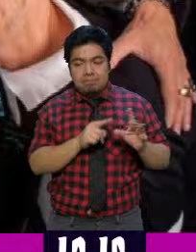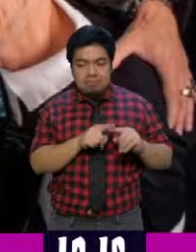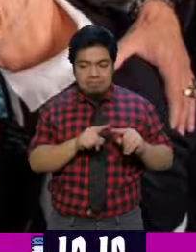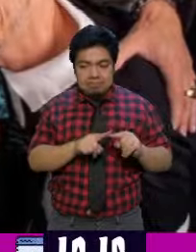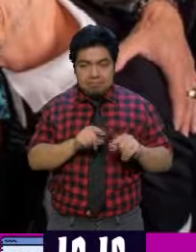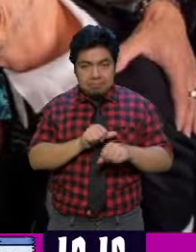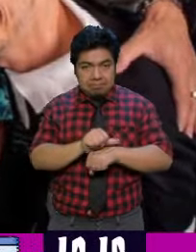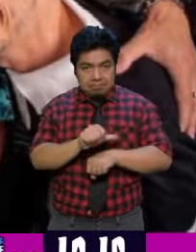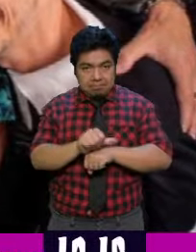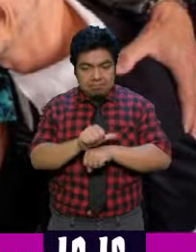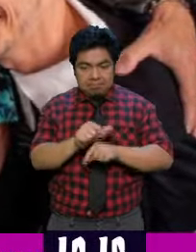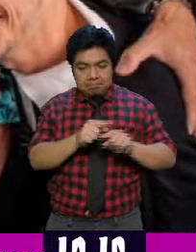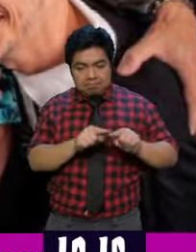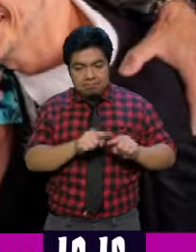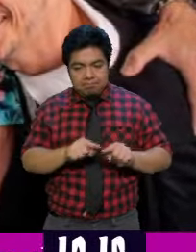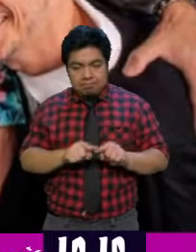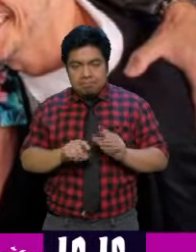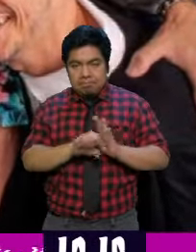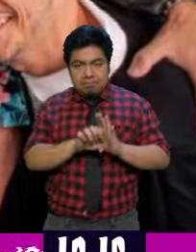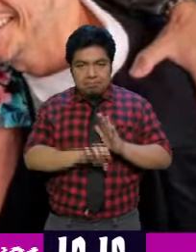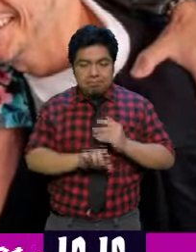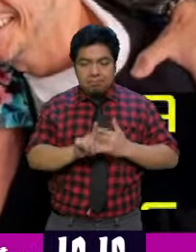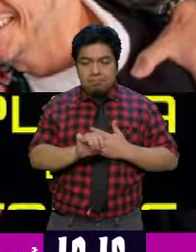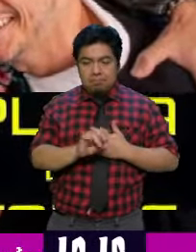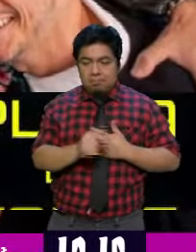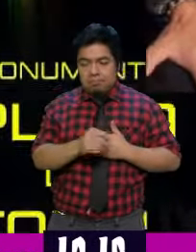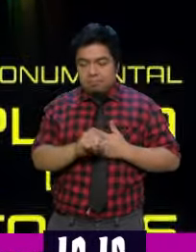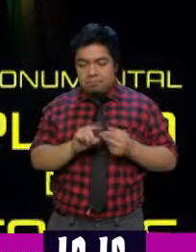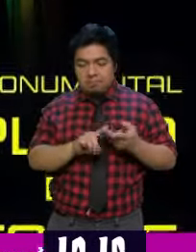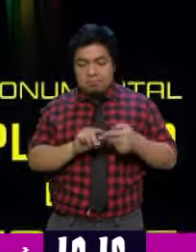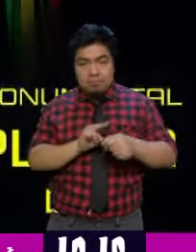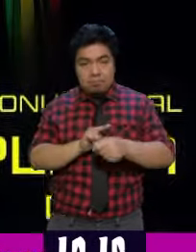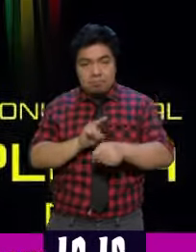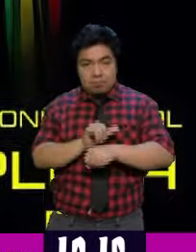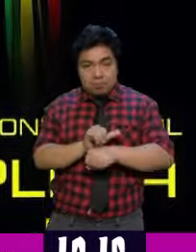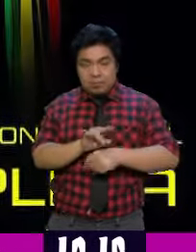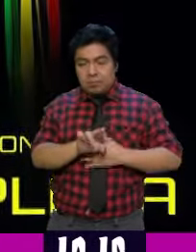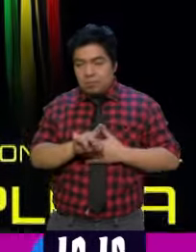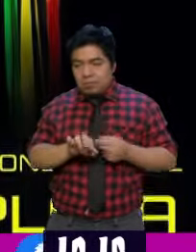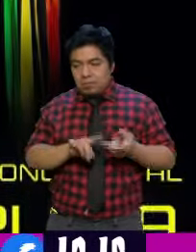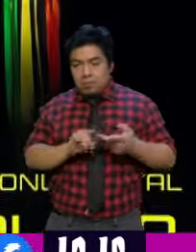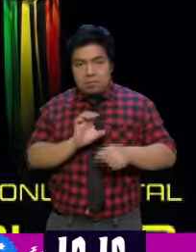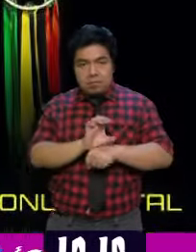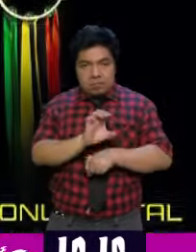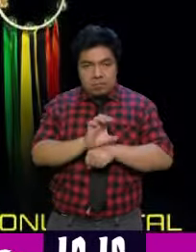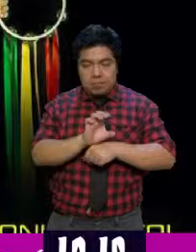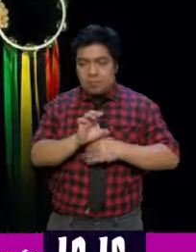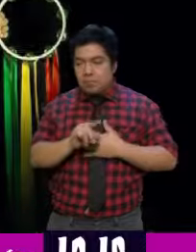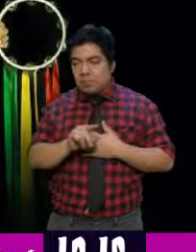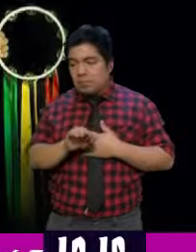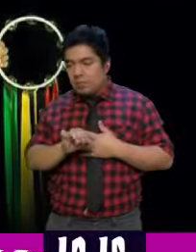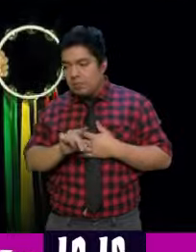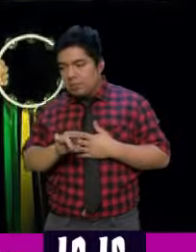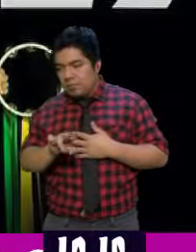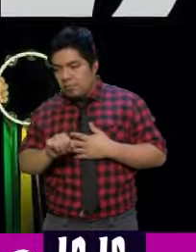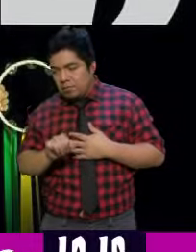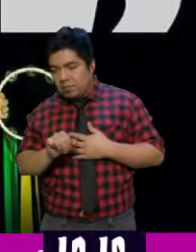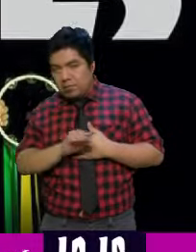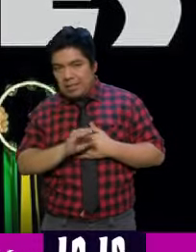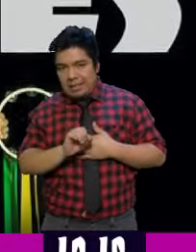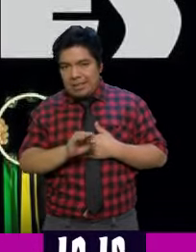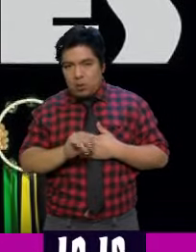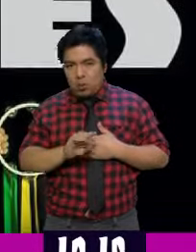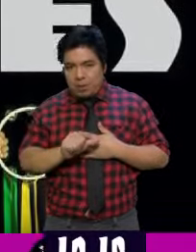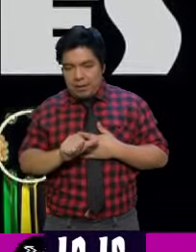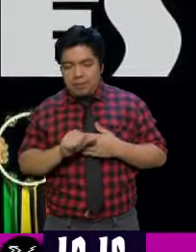Artistas argentinos como León Gieco, uruguayos como Rubén Rada, colombianos como Andrea Echeverri de Café